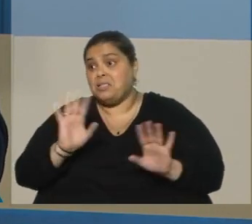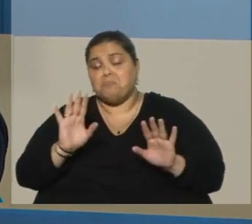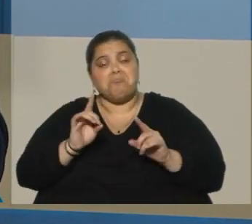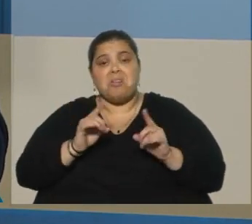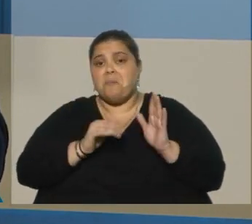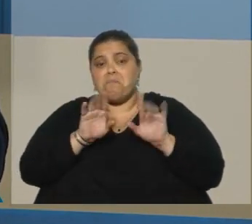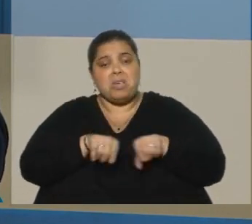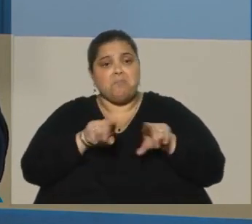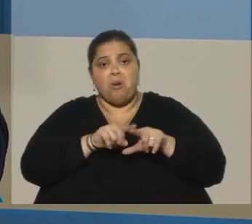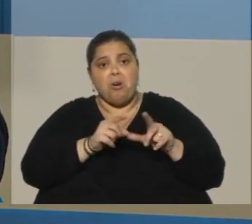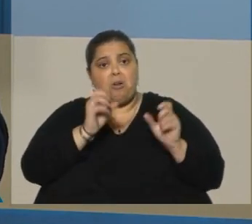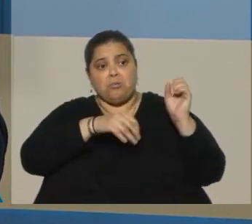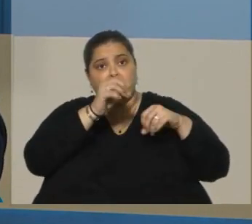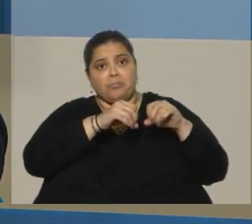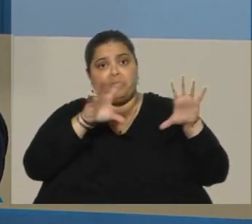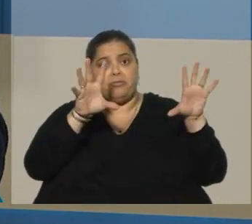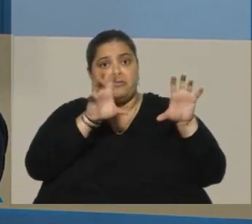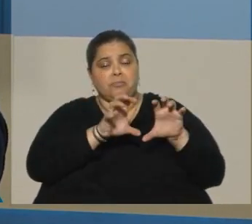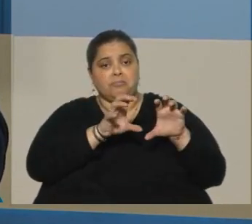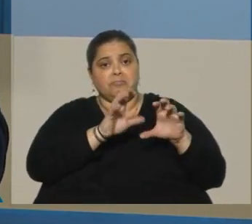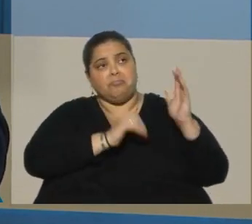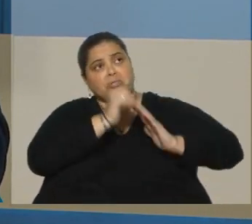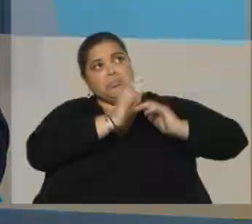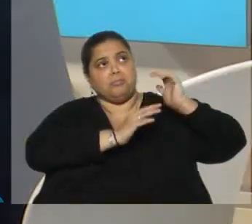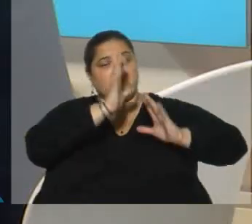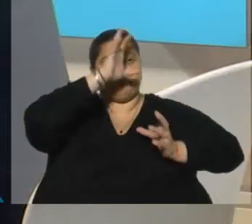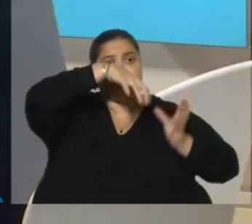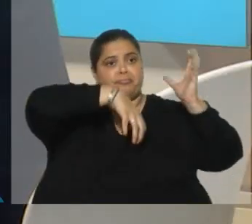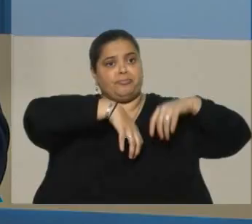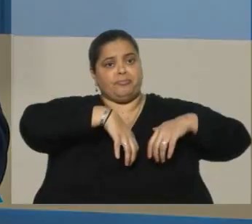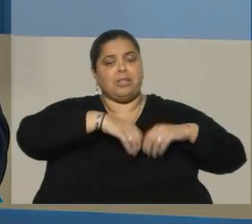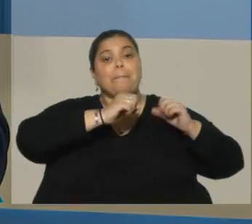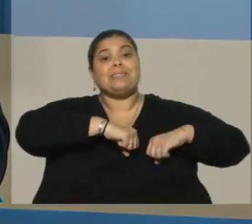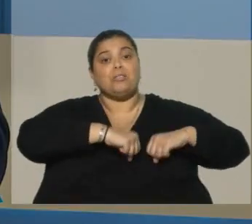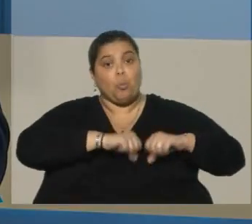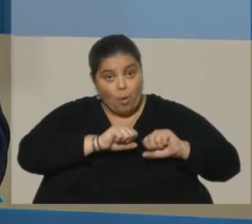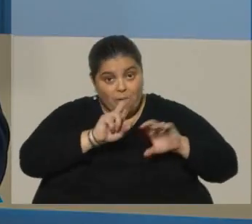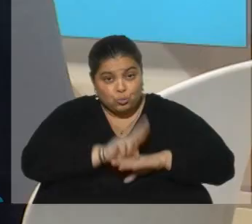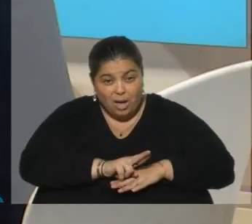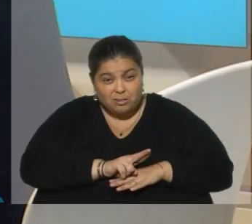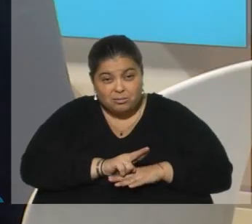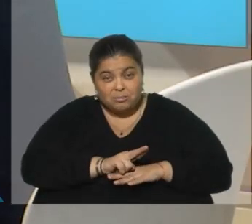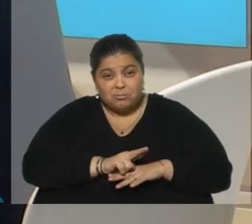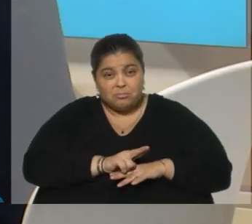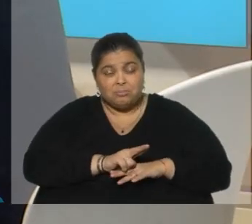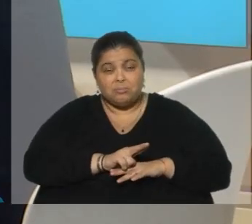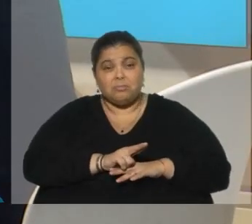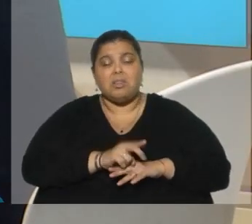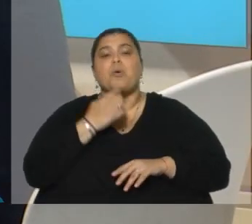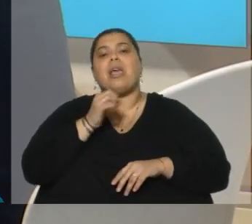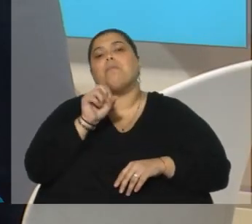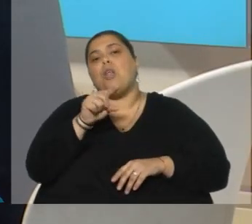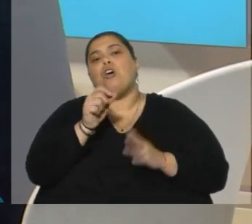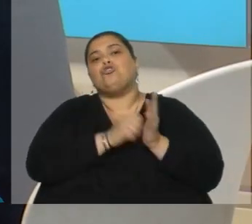llegó, arrumbado en Paysandú. ¿Se puede usar? Si usted usted quiere asociar a la planta de